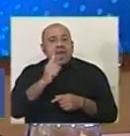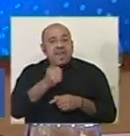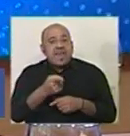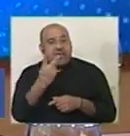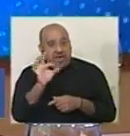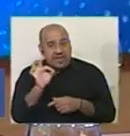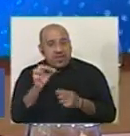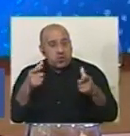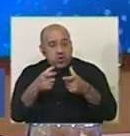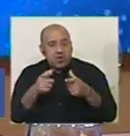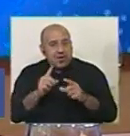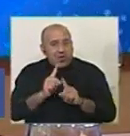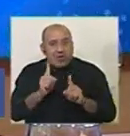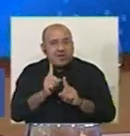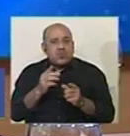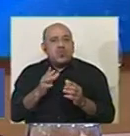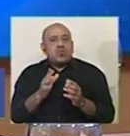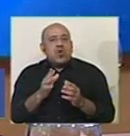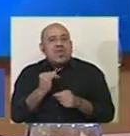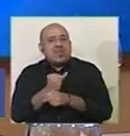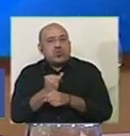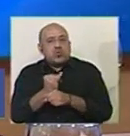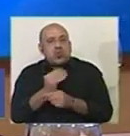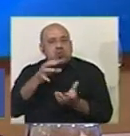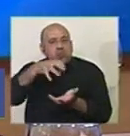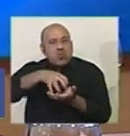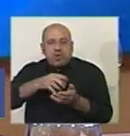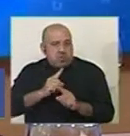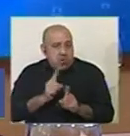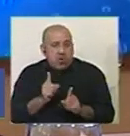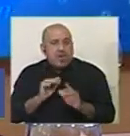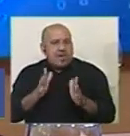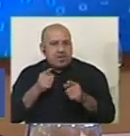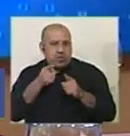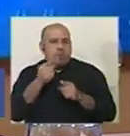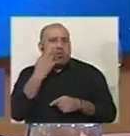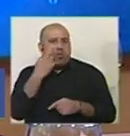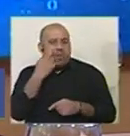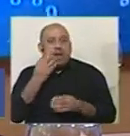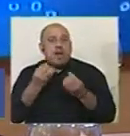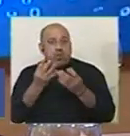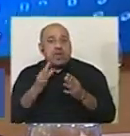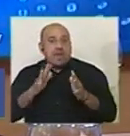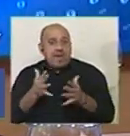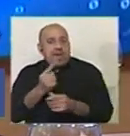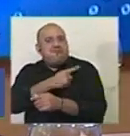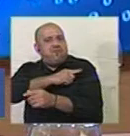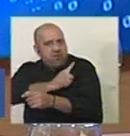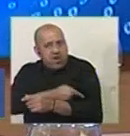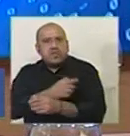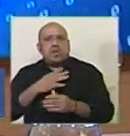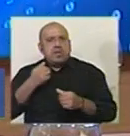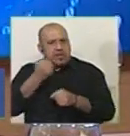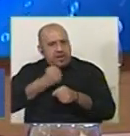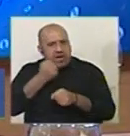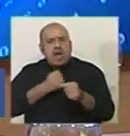Con lo cual, primer cosa que hay que decir desde un país chico como el nuestro, es un problema, porque en vez de estar fortaleciendo el multilateralismo y